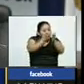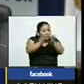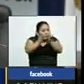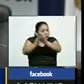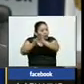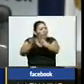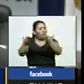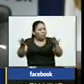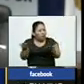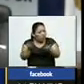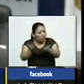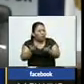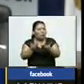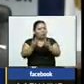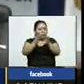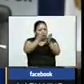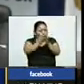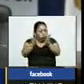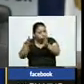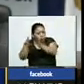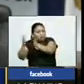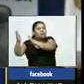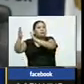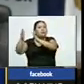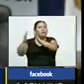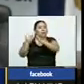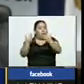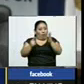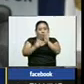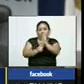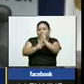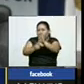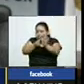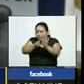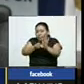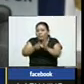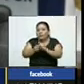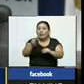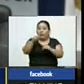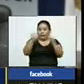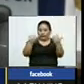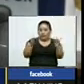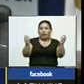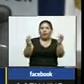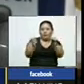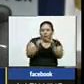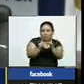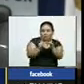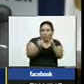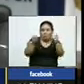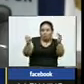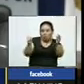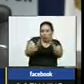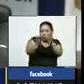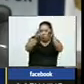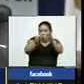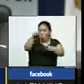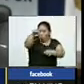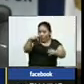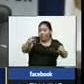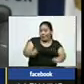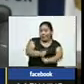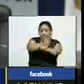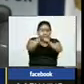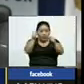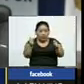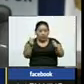cumpliendo con una serie de requerimientos que han sido presentadas. En la sesión plenaria que se ha dado en Gafik esta misma mañana nos